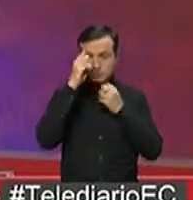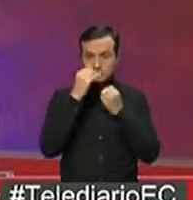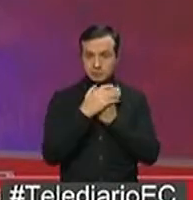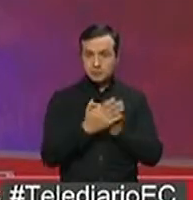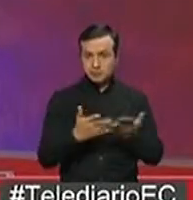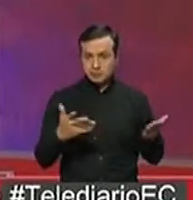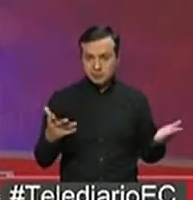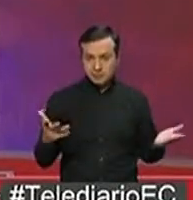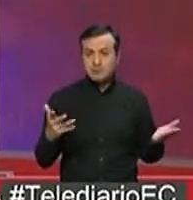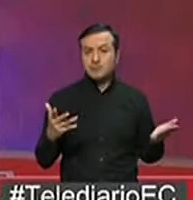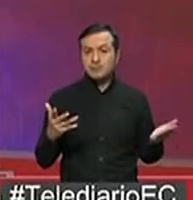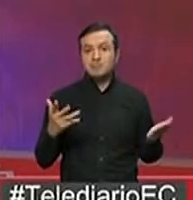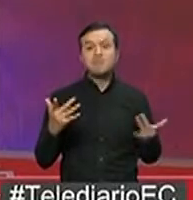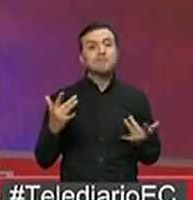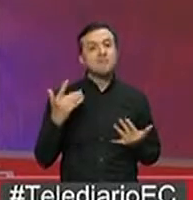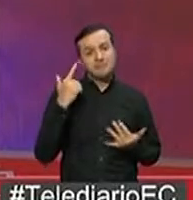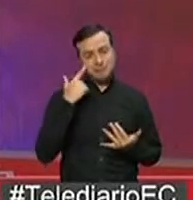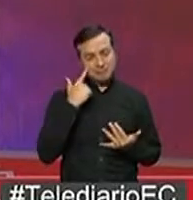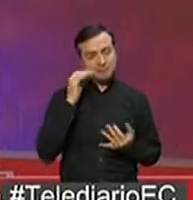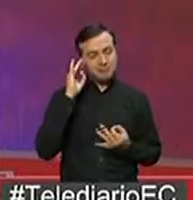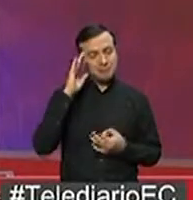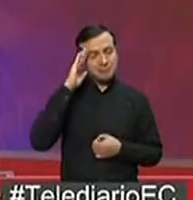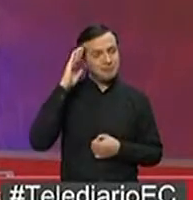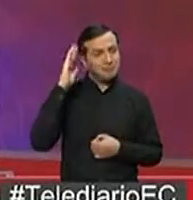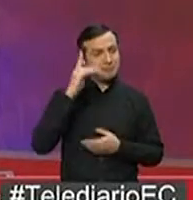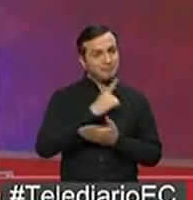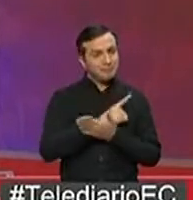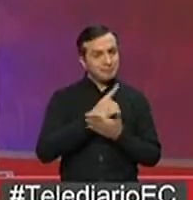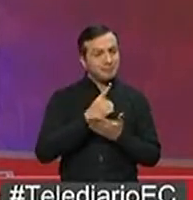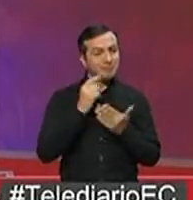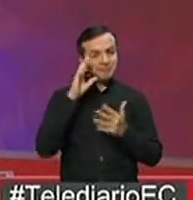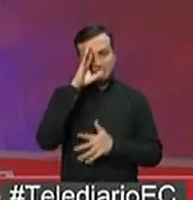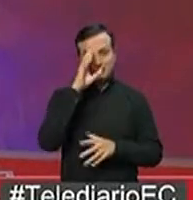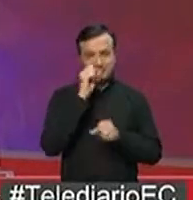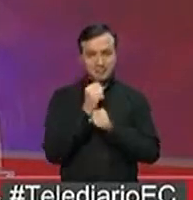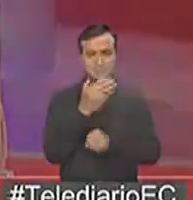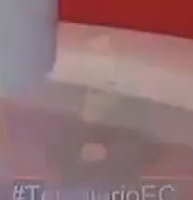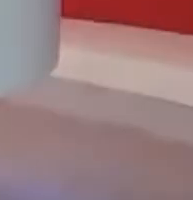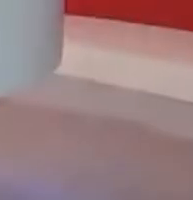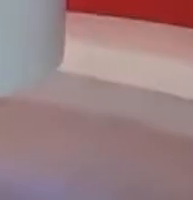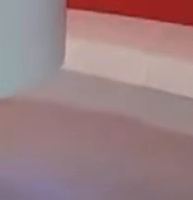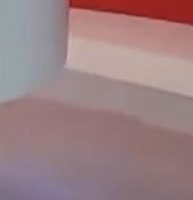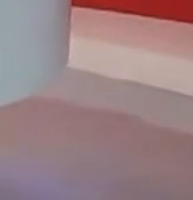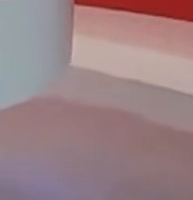para cada uno de ustedes. Esperamos que tengan un excelente inicio de semana. Buenas noches con todos.